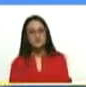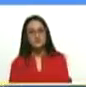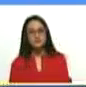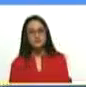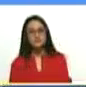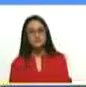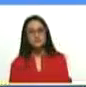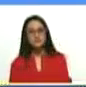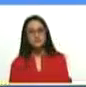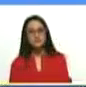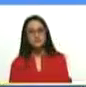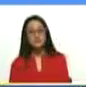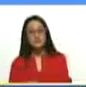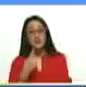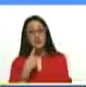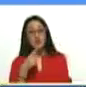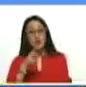Dijo, nosotros